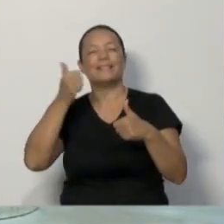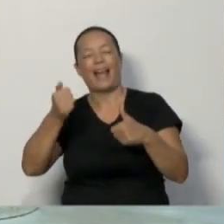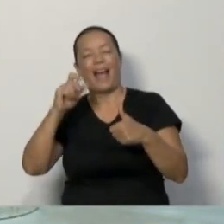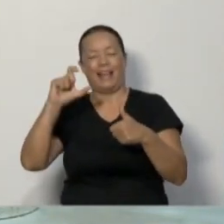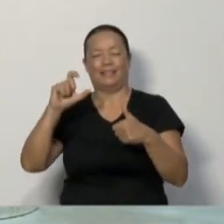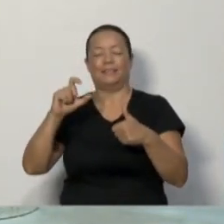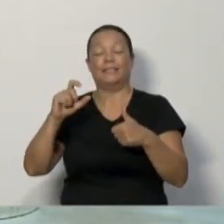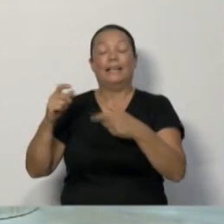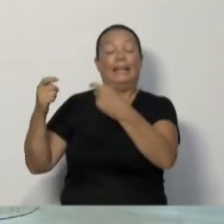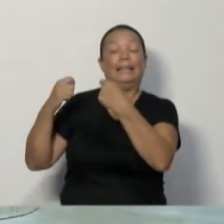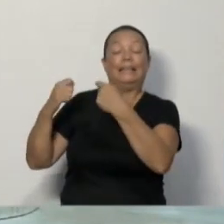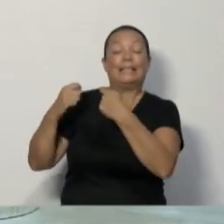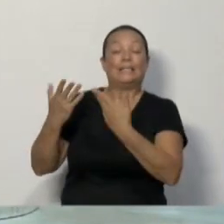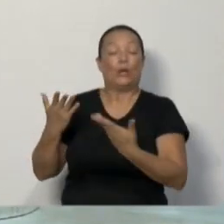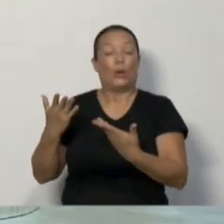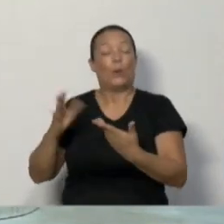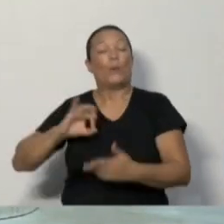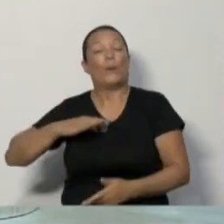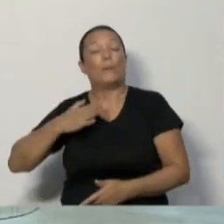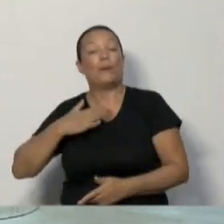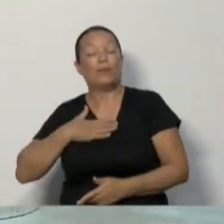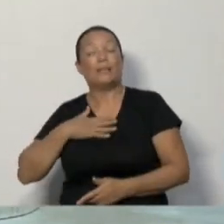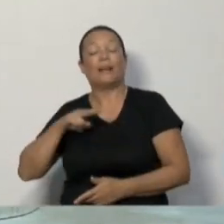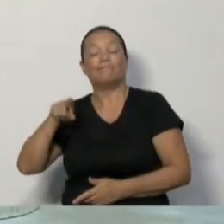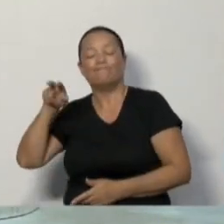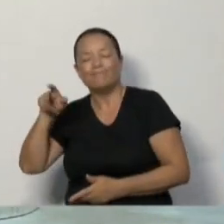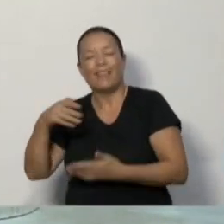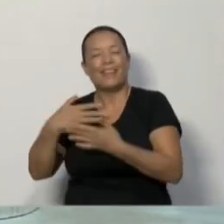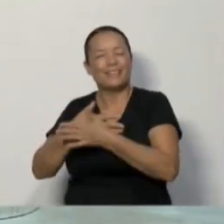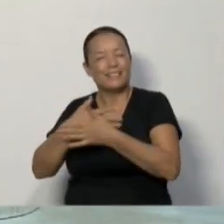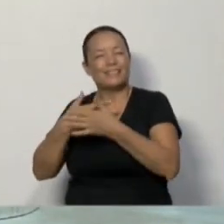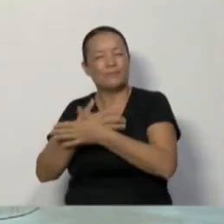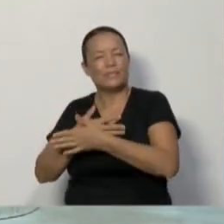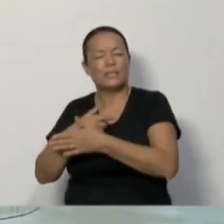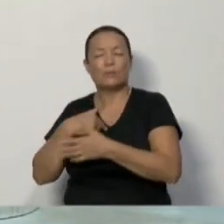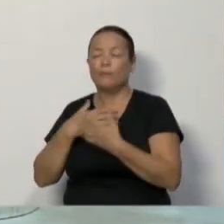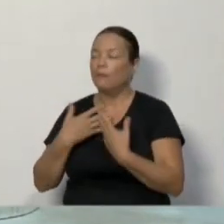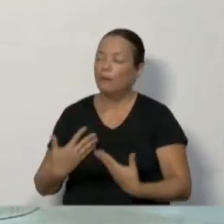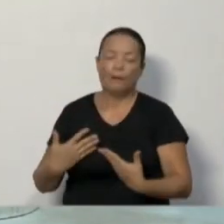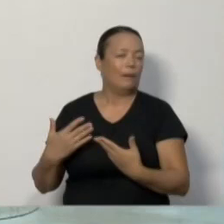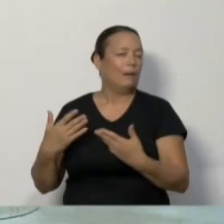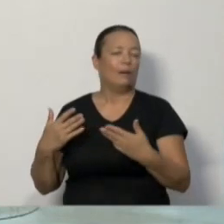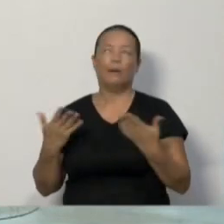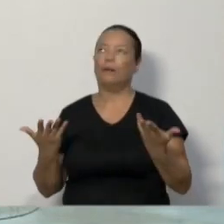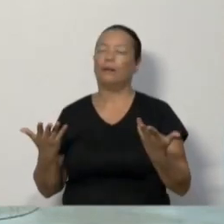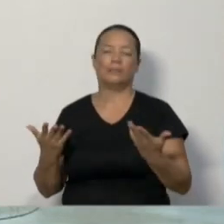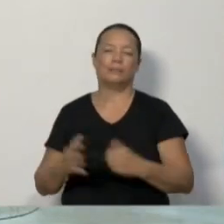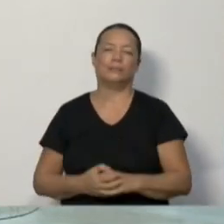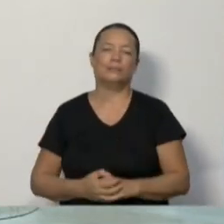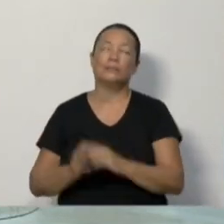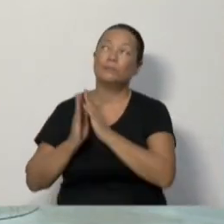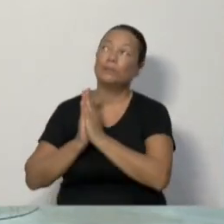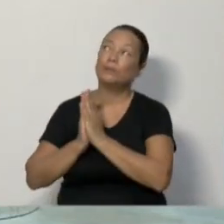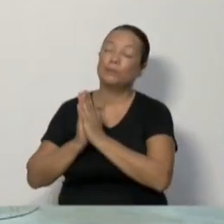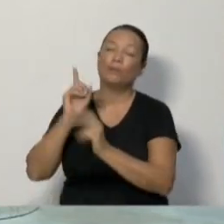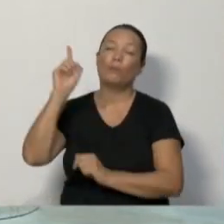Creo que la tentación, cuando la vida se nos hace cuesta arriba, es decir, no doy más. Cuando la vida se nos